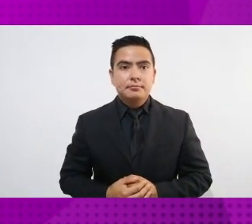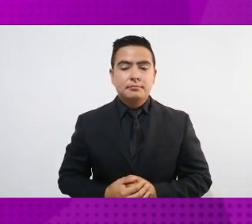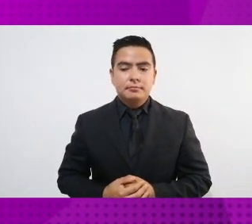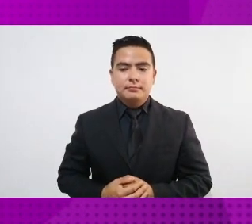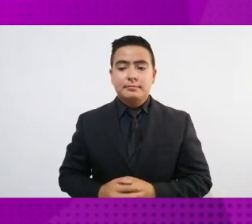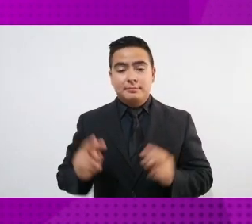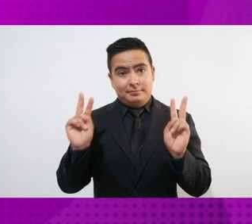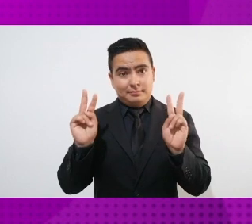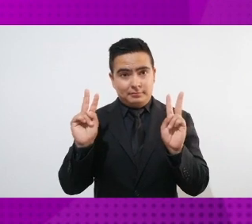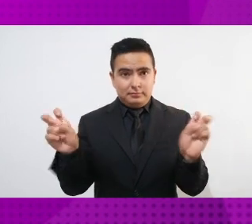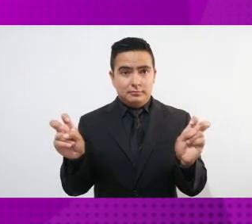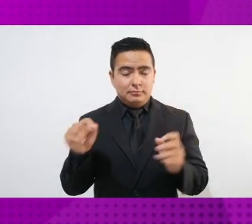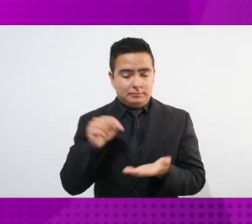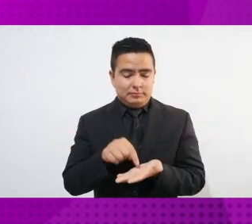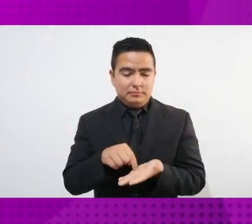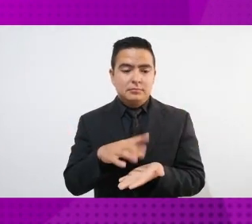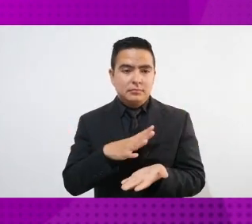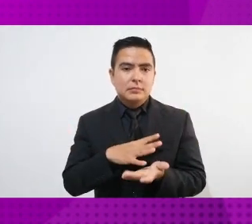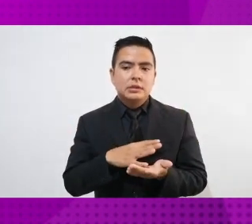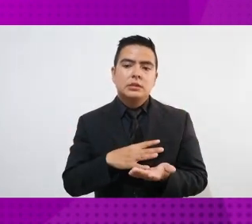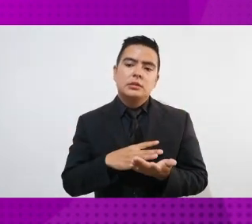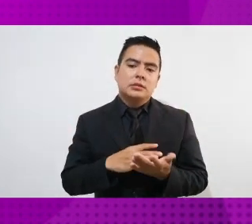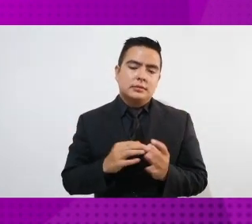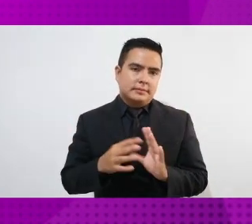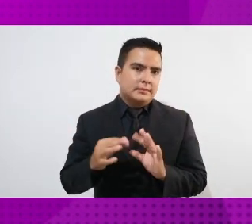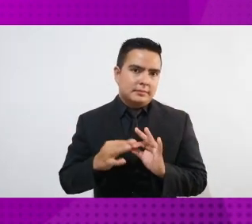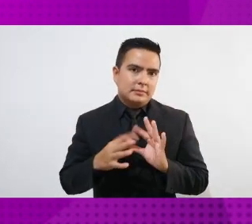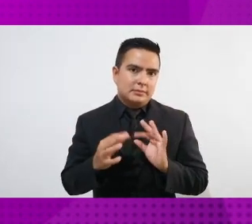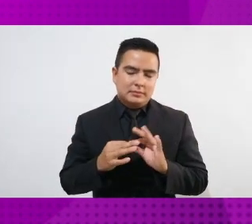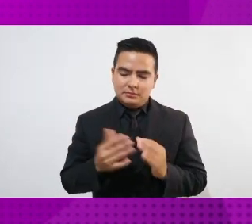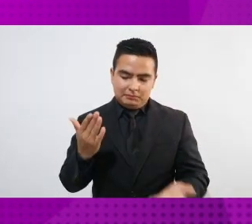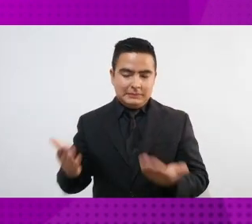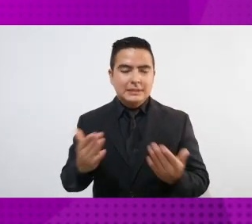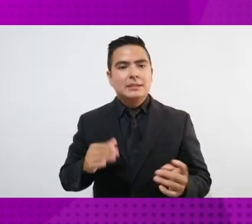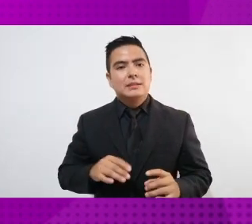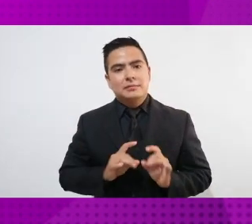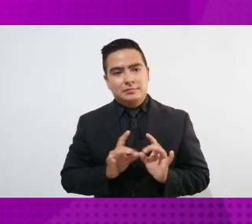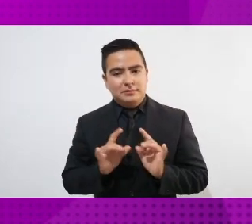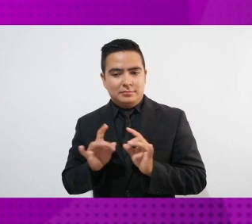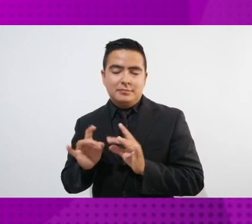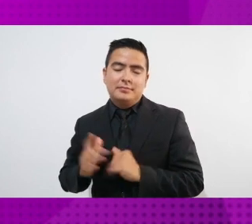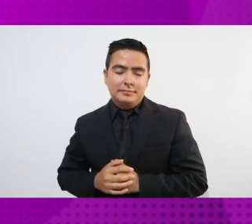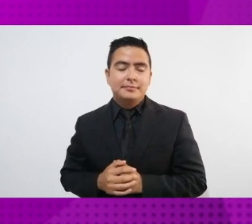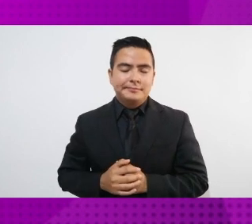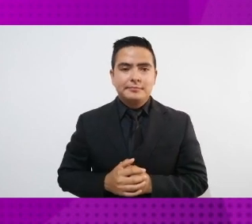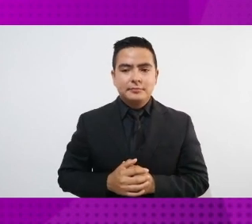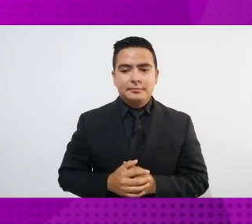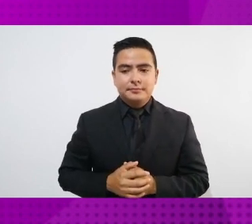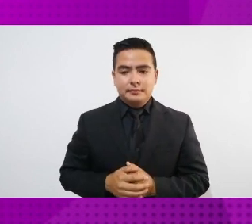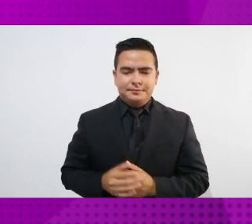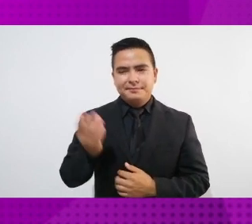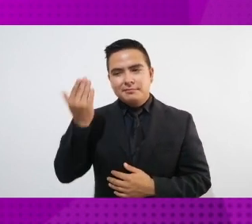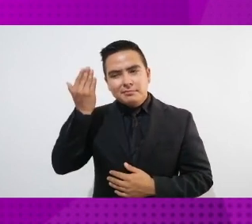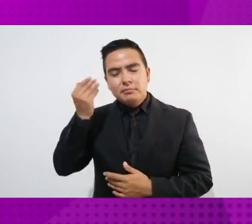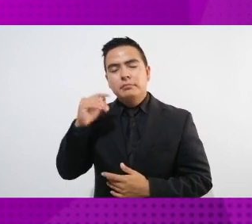Sí, bueno, sin duda es un tema complejo de resolver en la práctica, considerando que, como acabamos de mencionar,